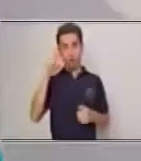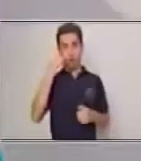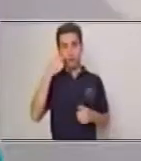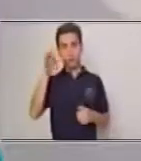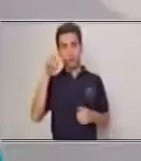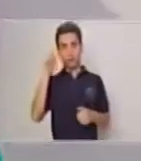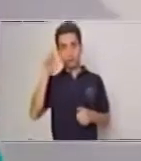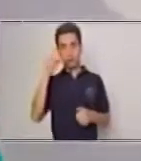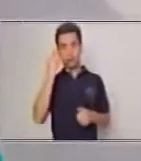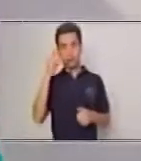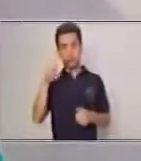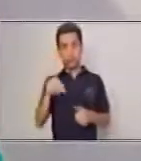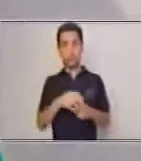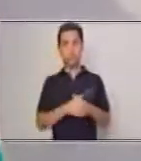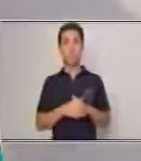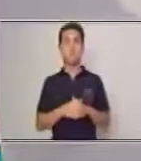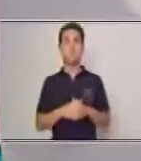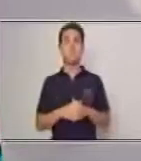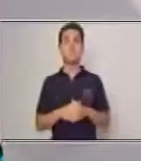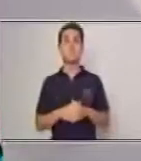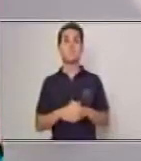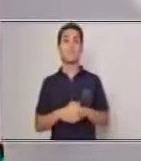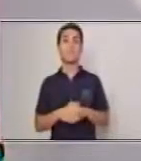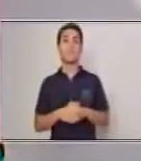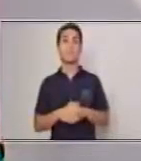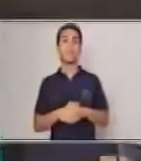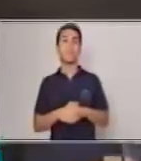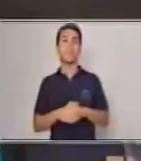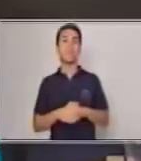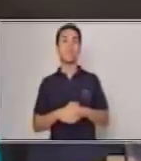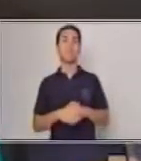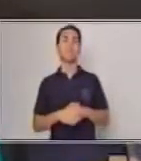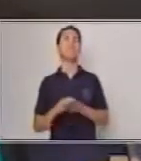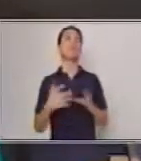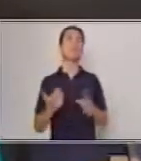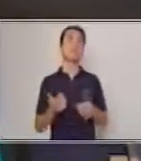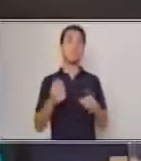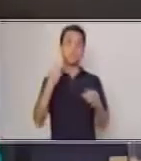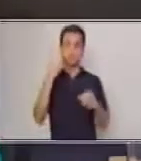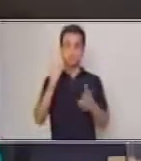Diferencia a menos b